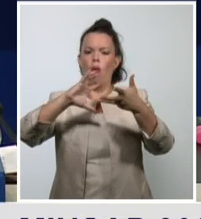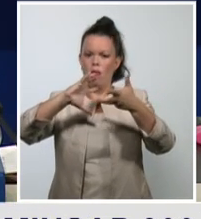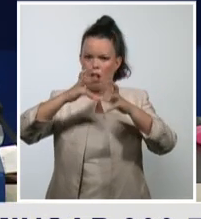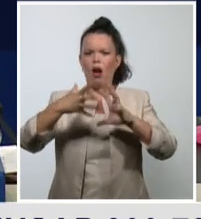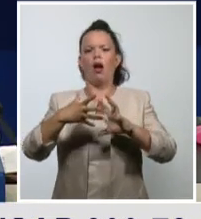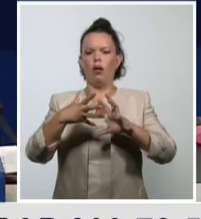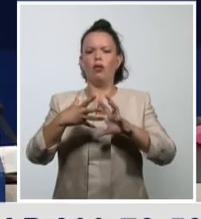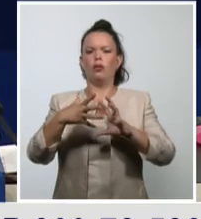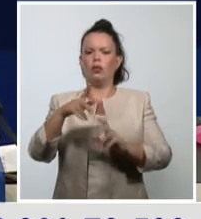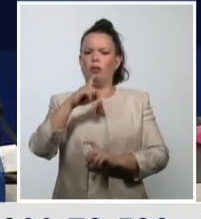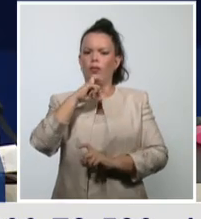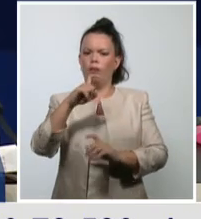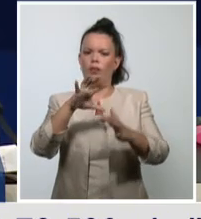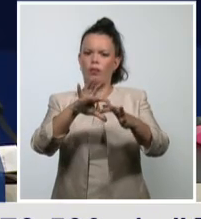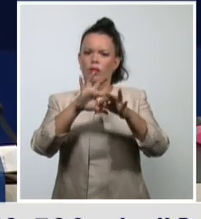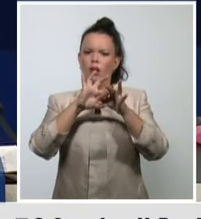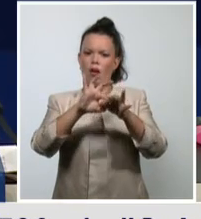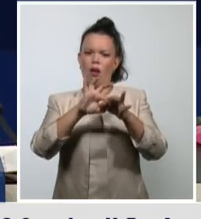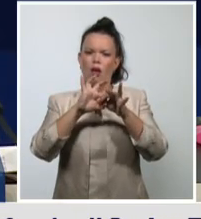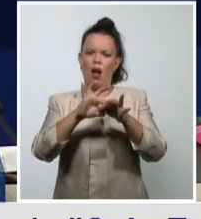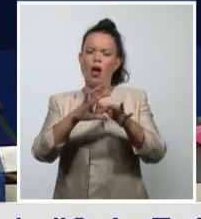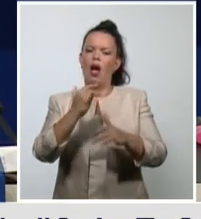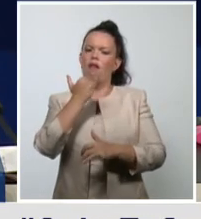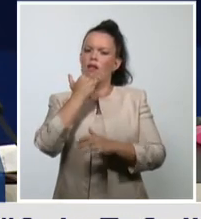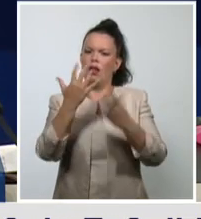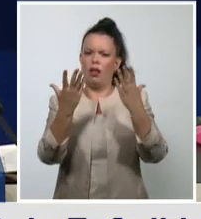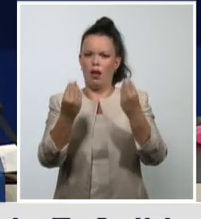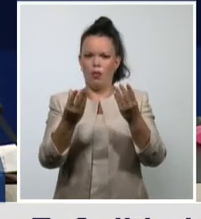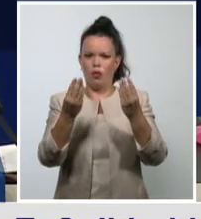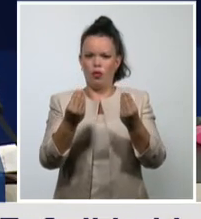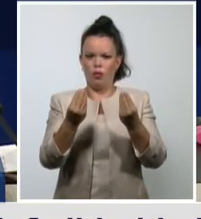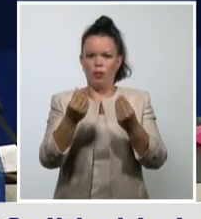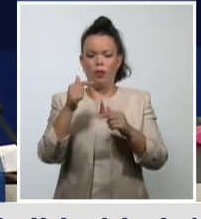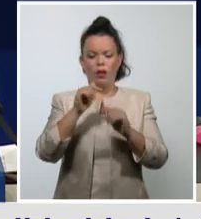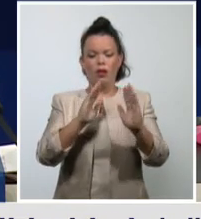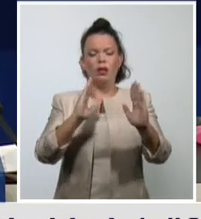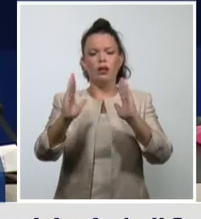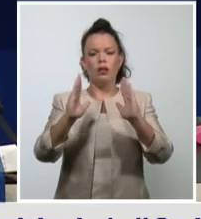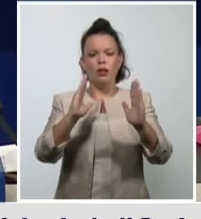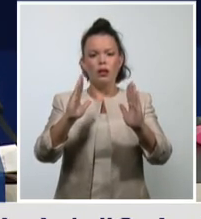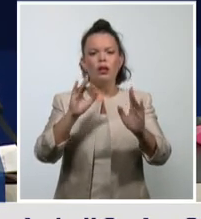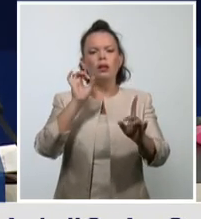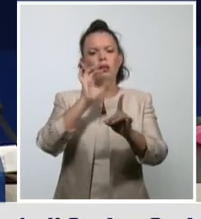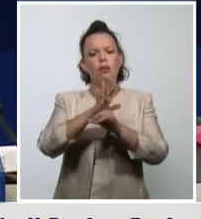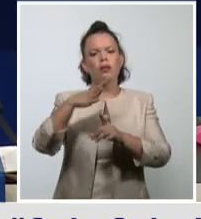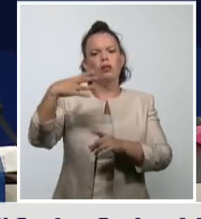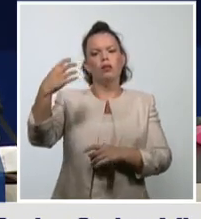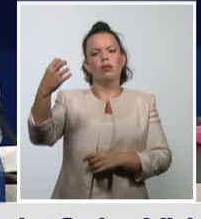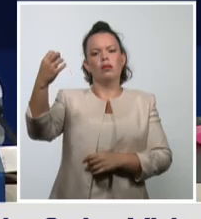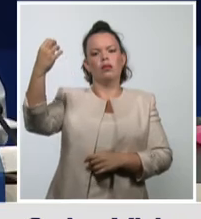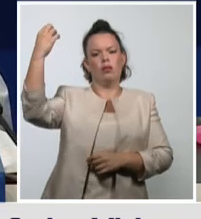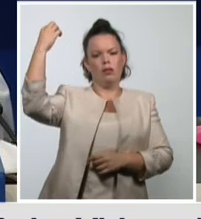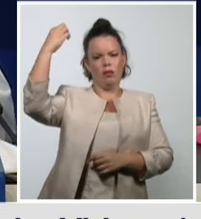de muy mal pronóstico. En su estadía, pues se le realizaron rayos X de tórax,